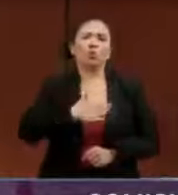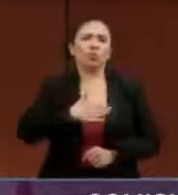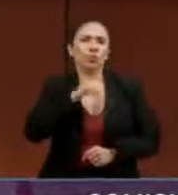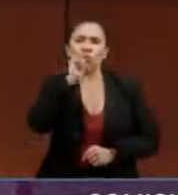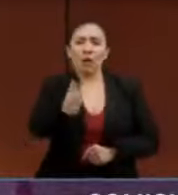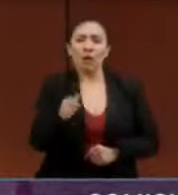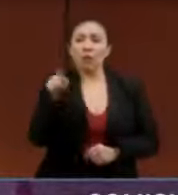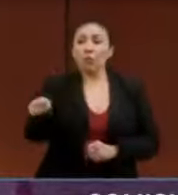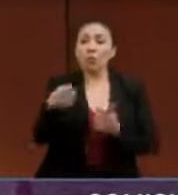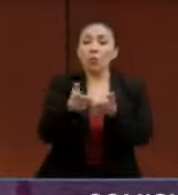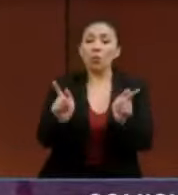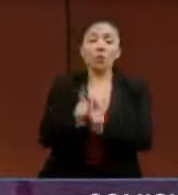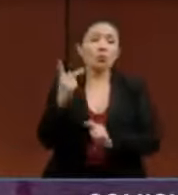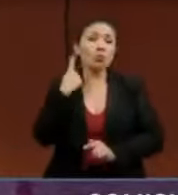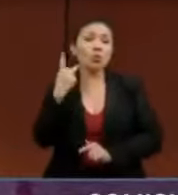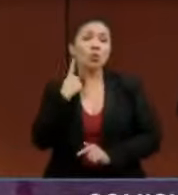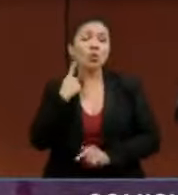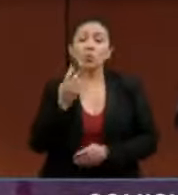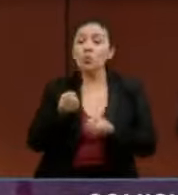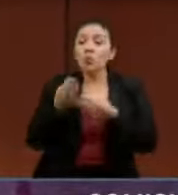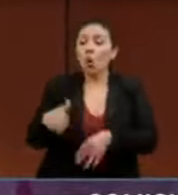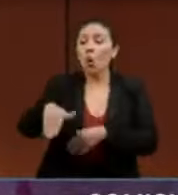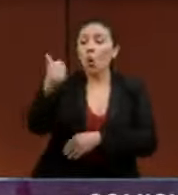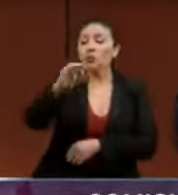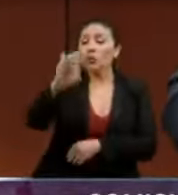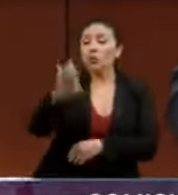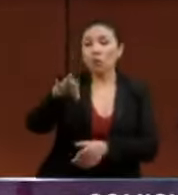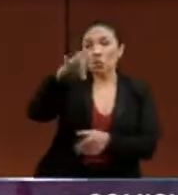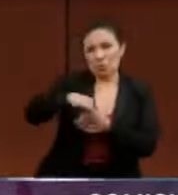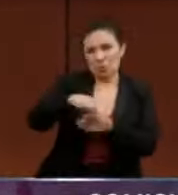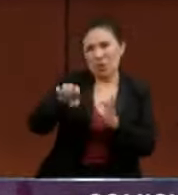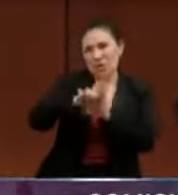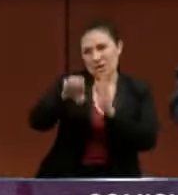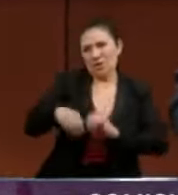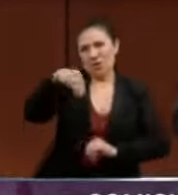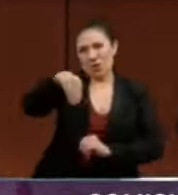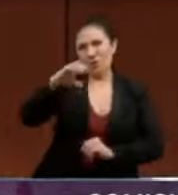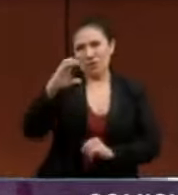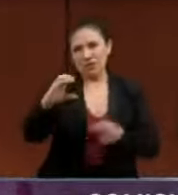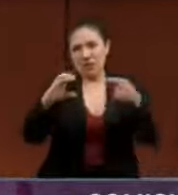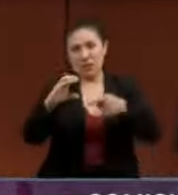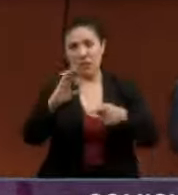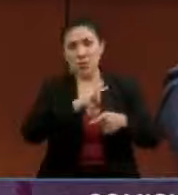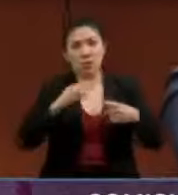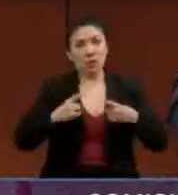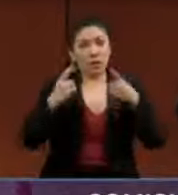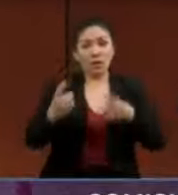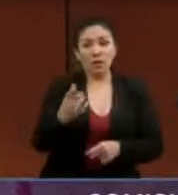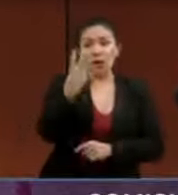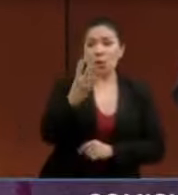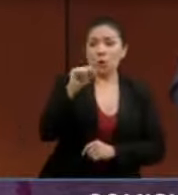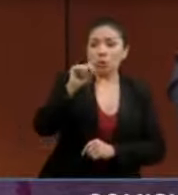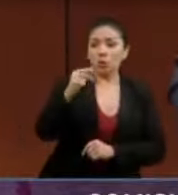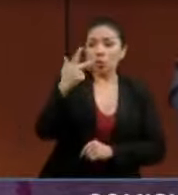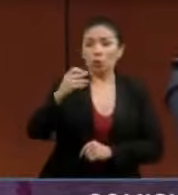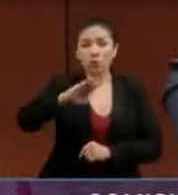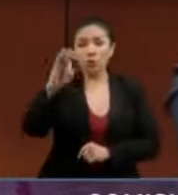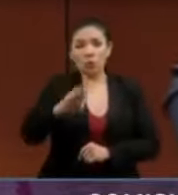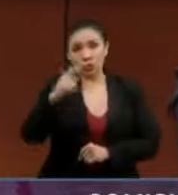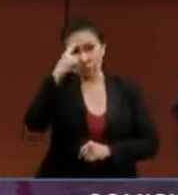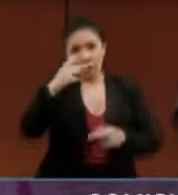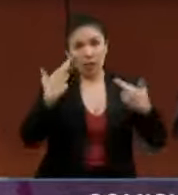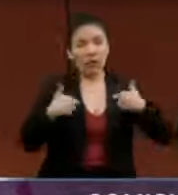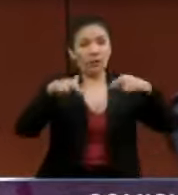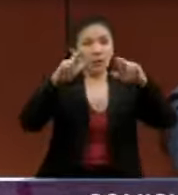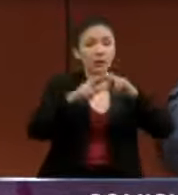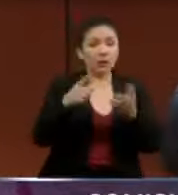un partido político que obtiene el 11% de los votos, como fue Movimiento Ciudadano, se le otorgue el 4.8% de